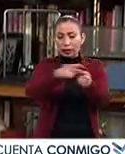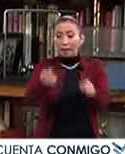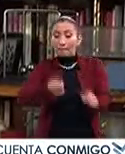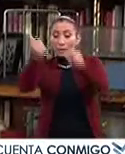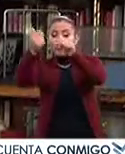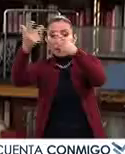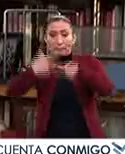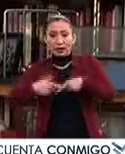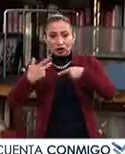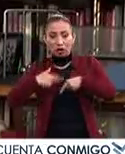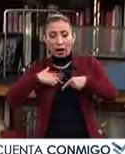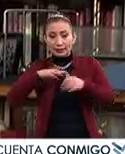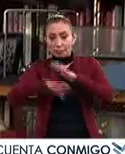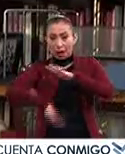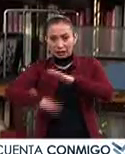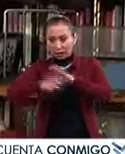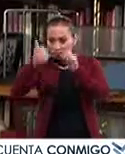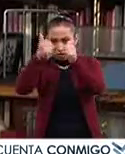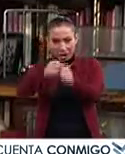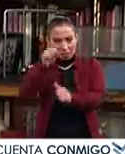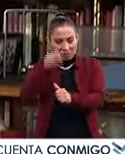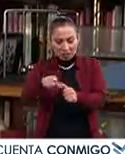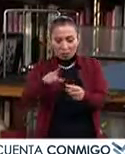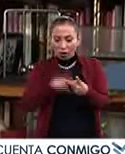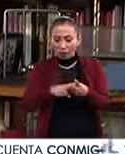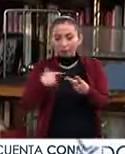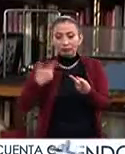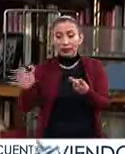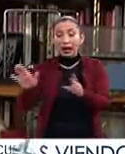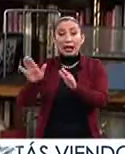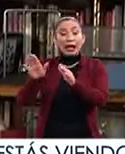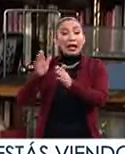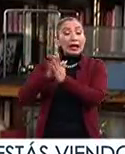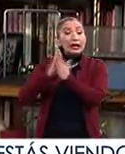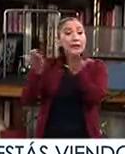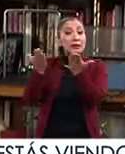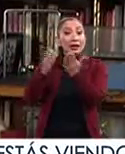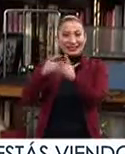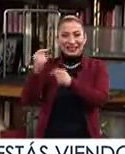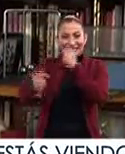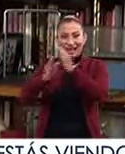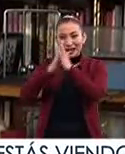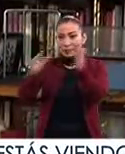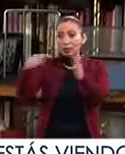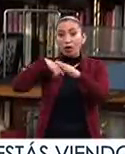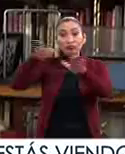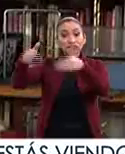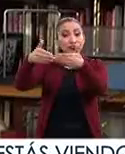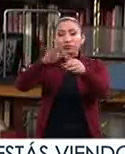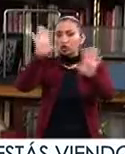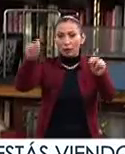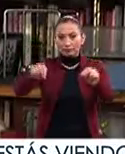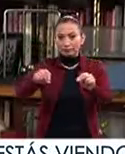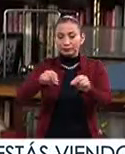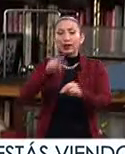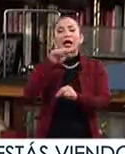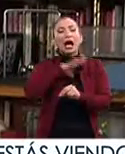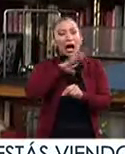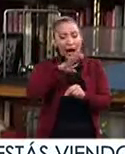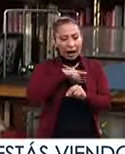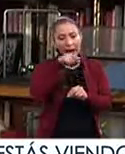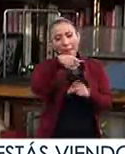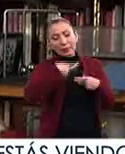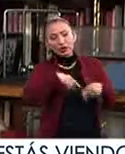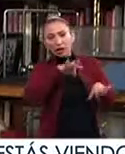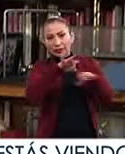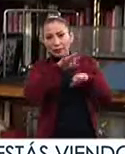despedimos trabajadores de base, no cerramos librerías. Pero va a haber recortes, sí, va a haber